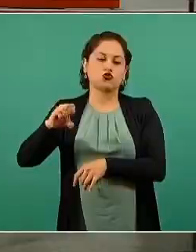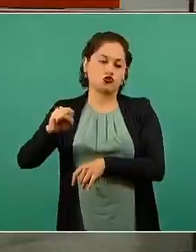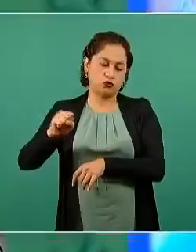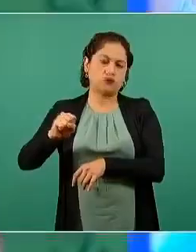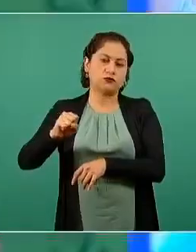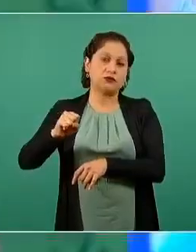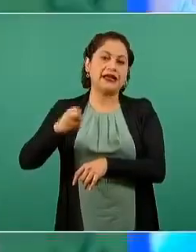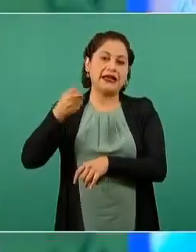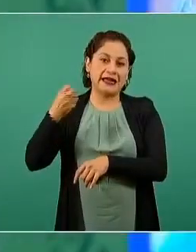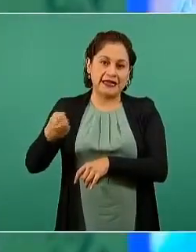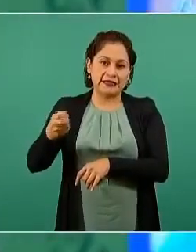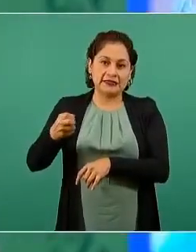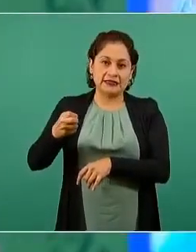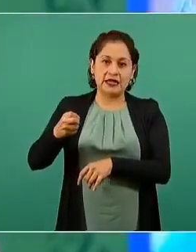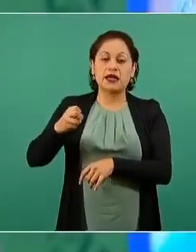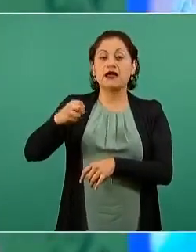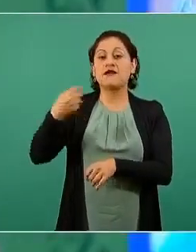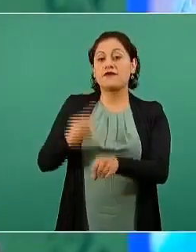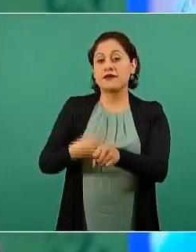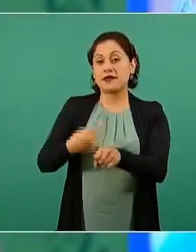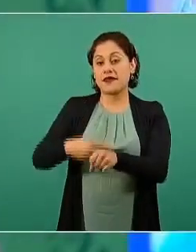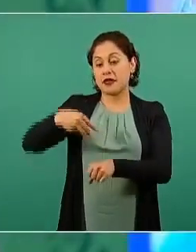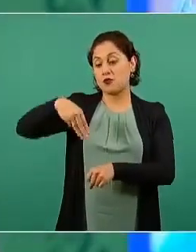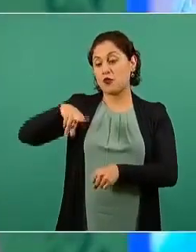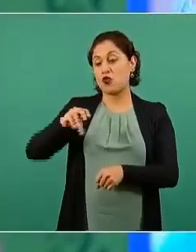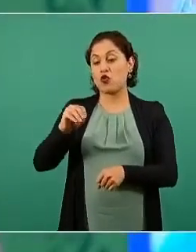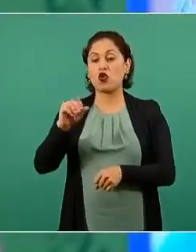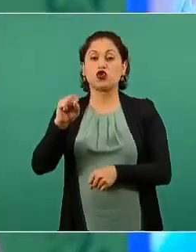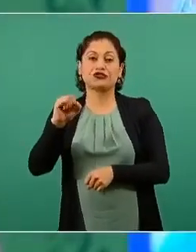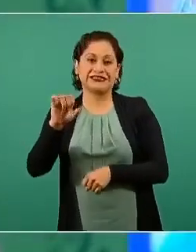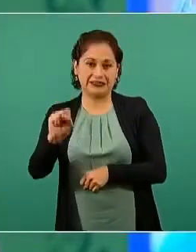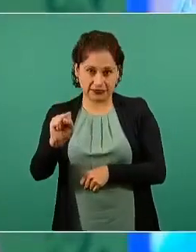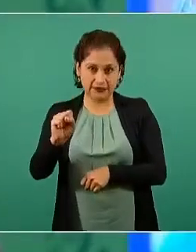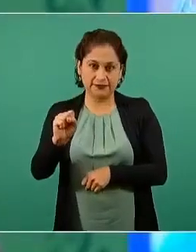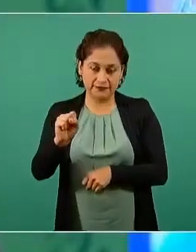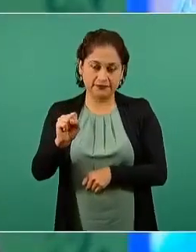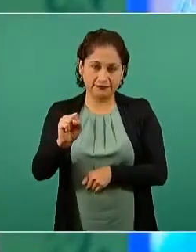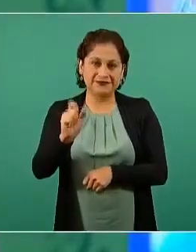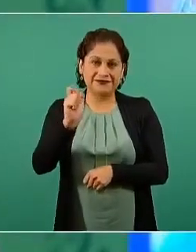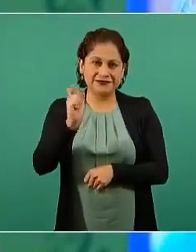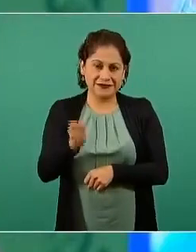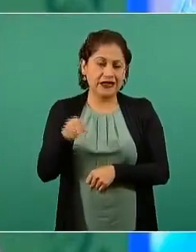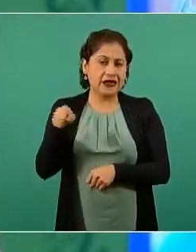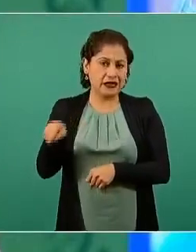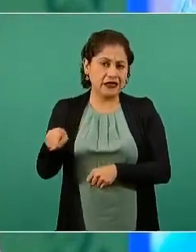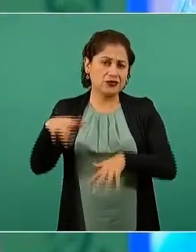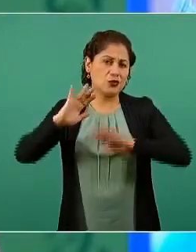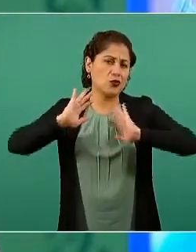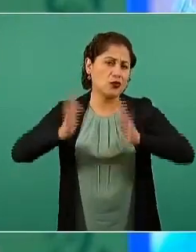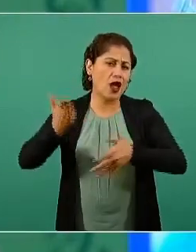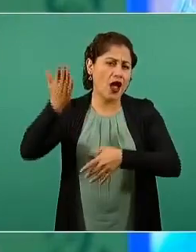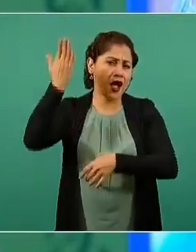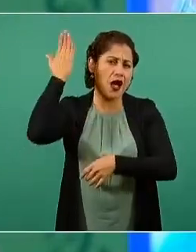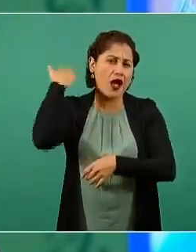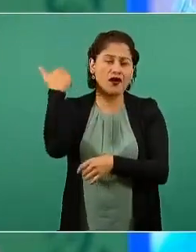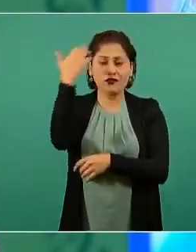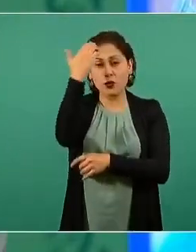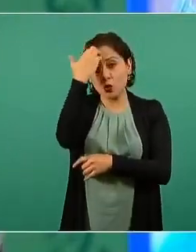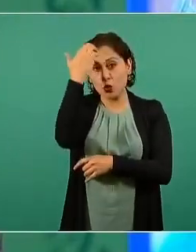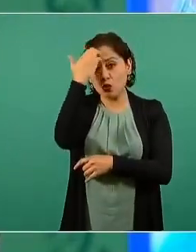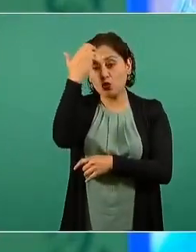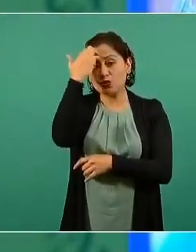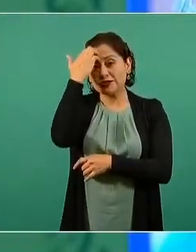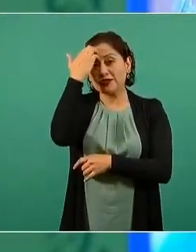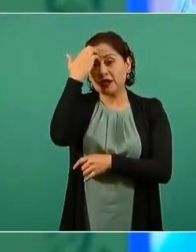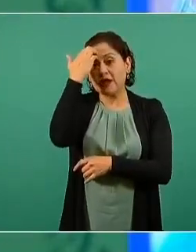y producen una enfermedad que se llama mucormicosis. Esta existe desde hace mucho tiempo en todo el mundo. Generalmente se presenta en